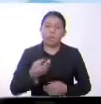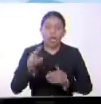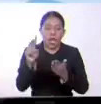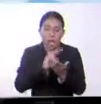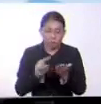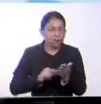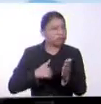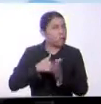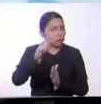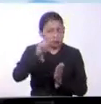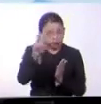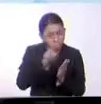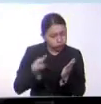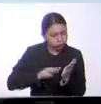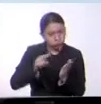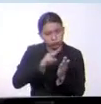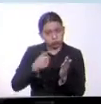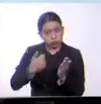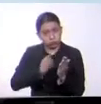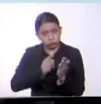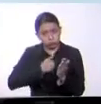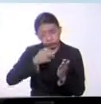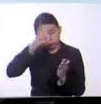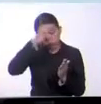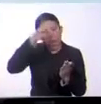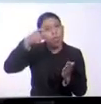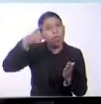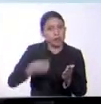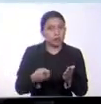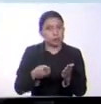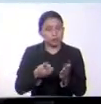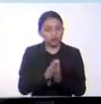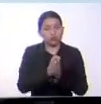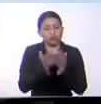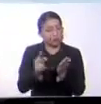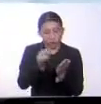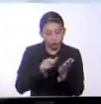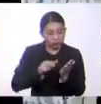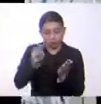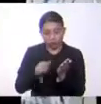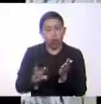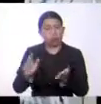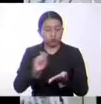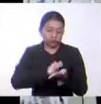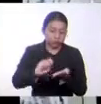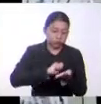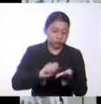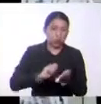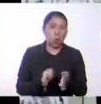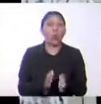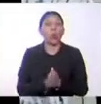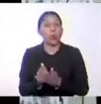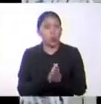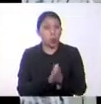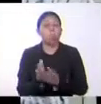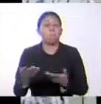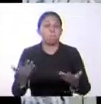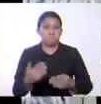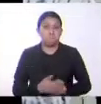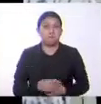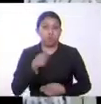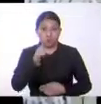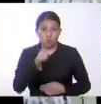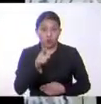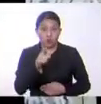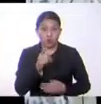el autoconocimiento y la disciplina, tanto para leer como para escribir. Ah, qué interesante. Quiere decir que la